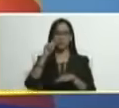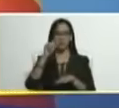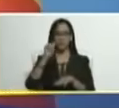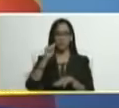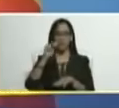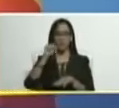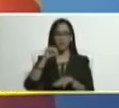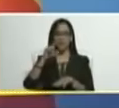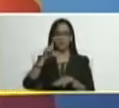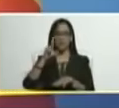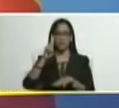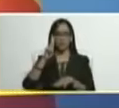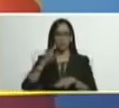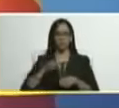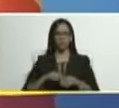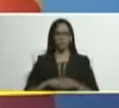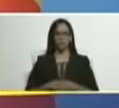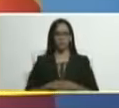Quam